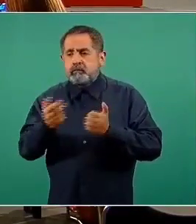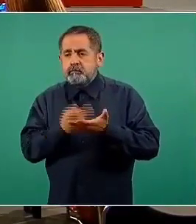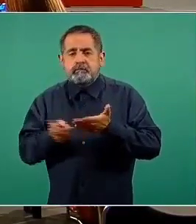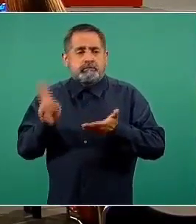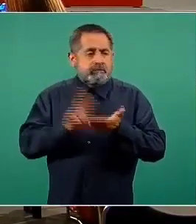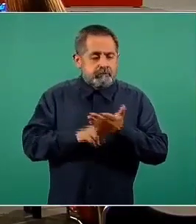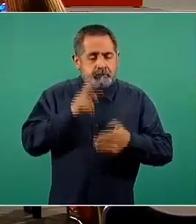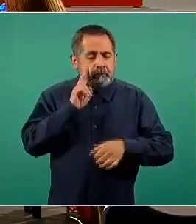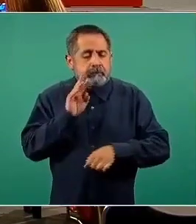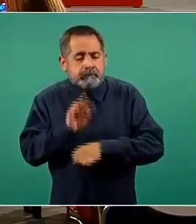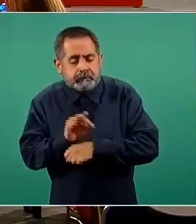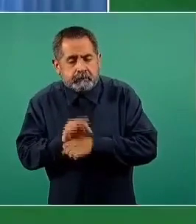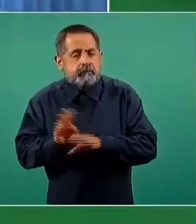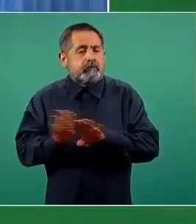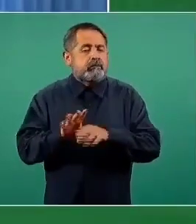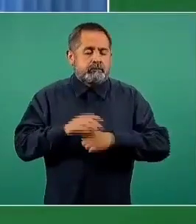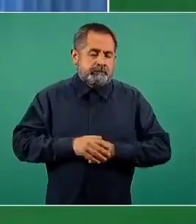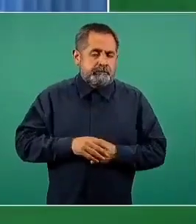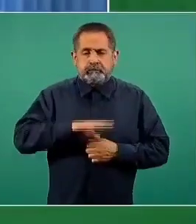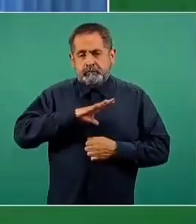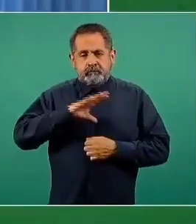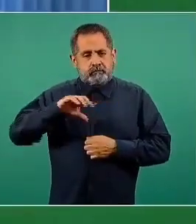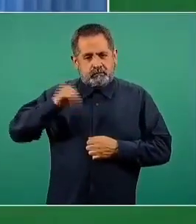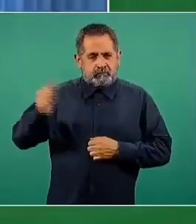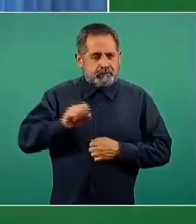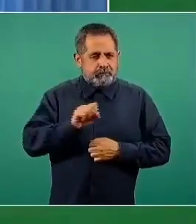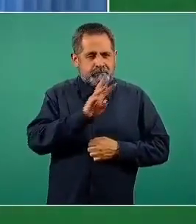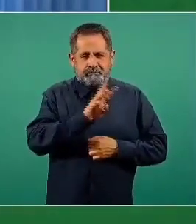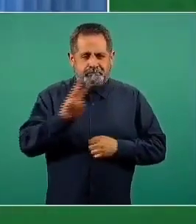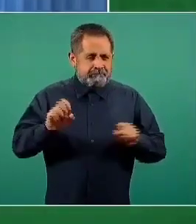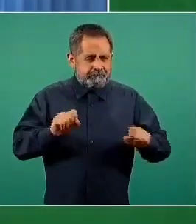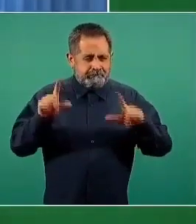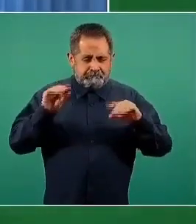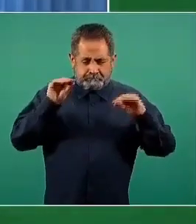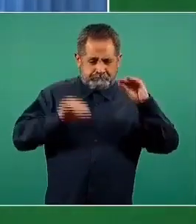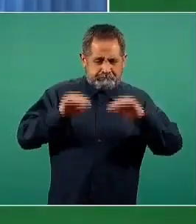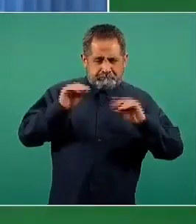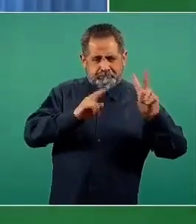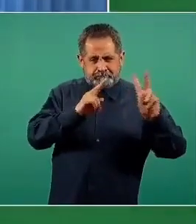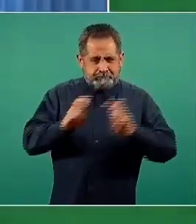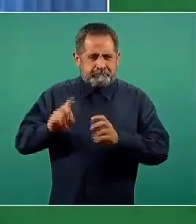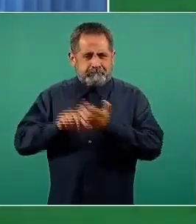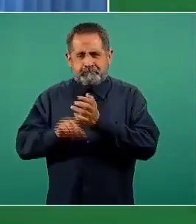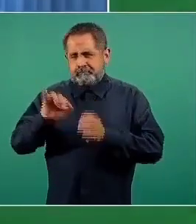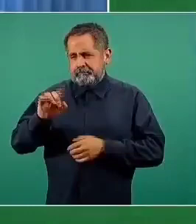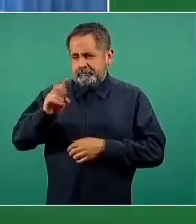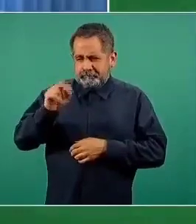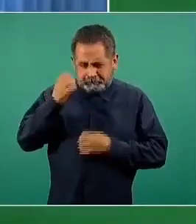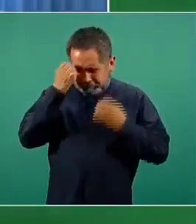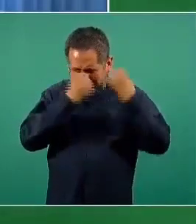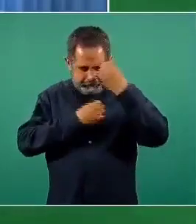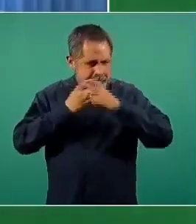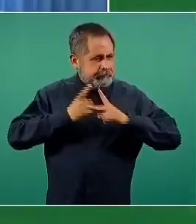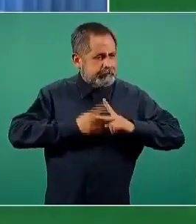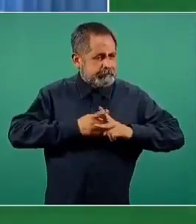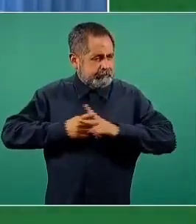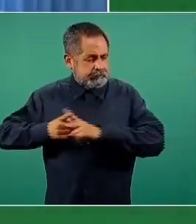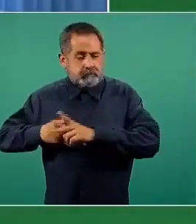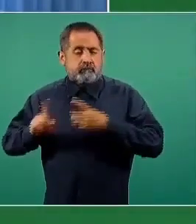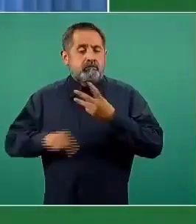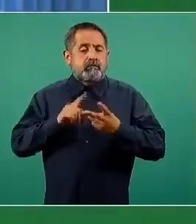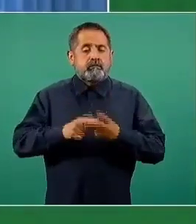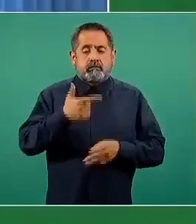está operativo, la plataforma de secuenciación genómica implementada por el INDRE, las plataformas de